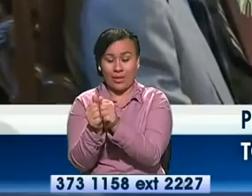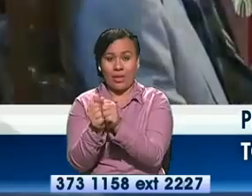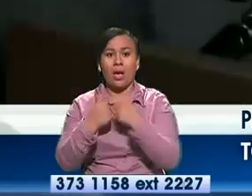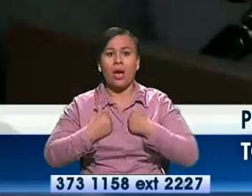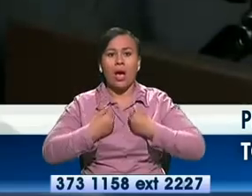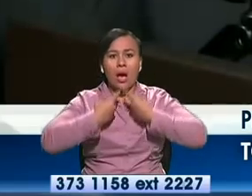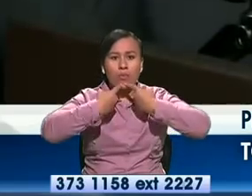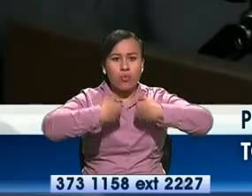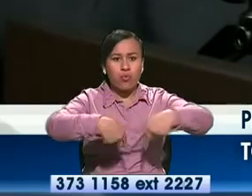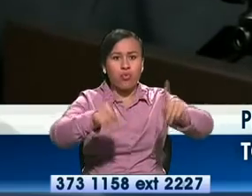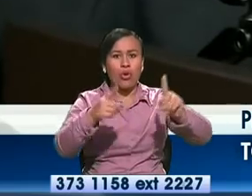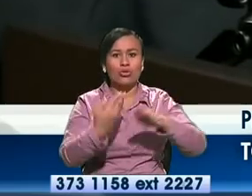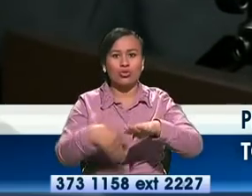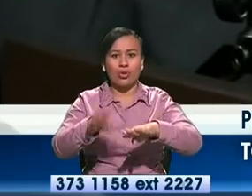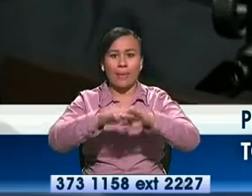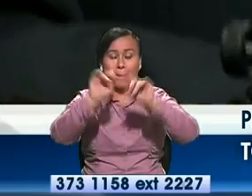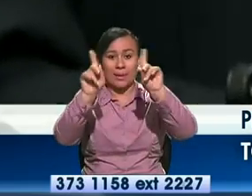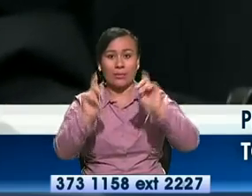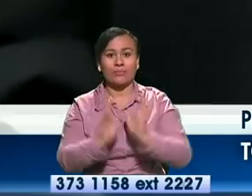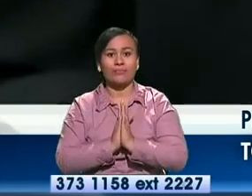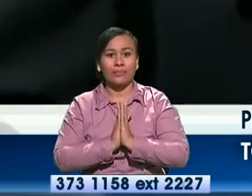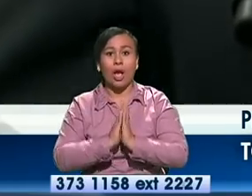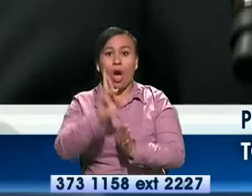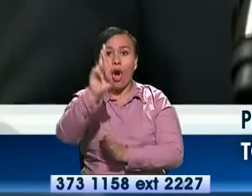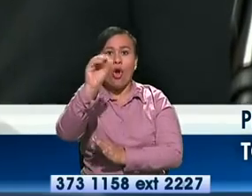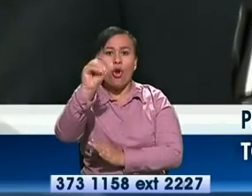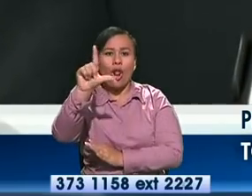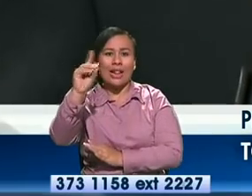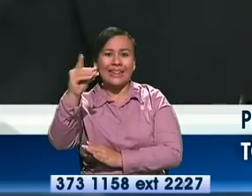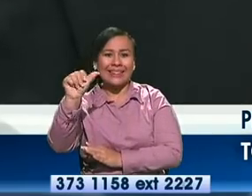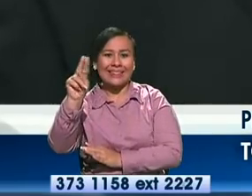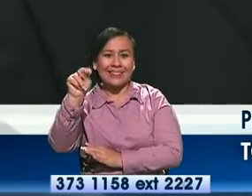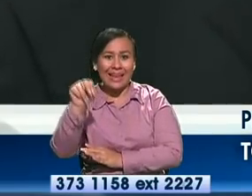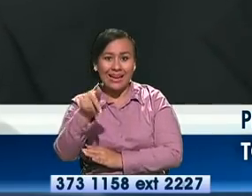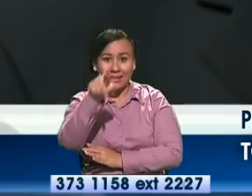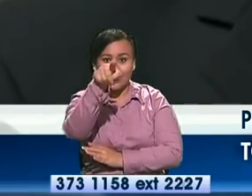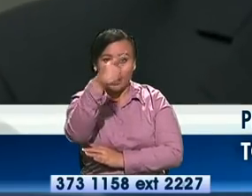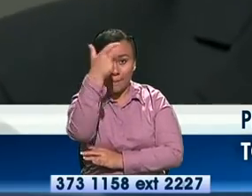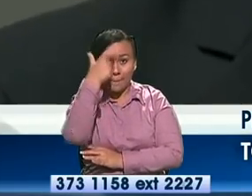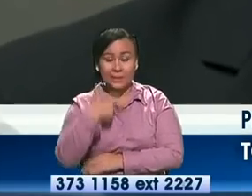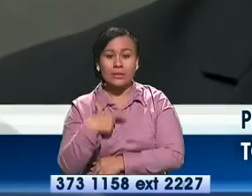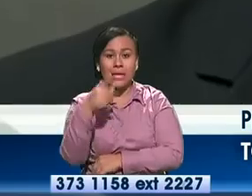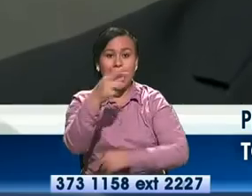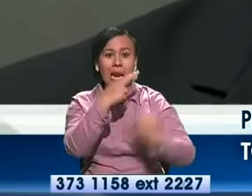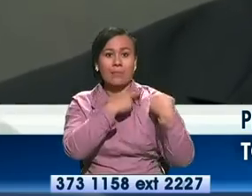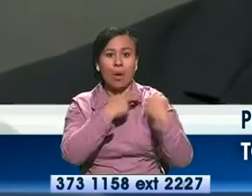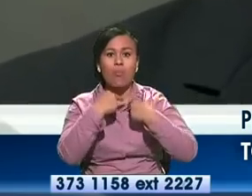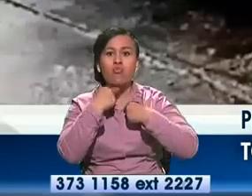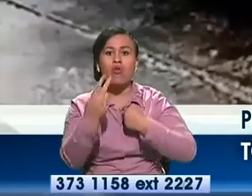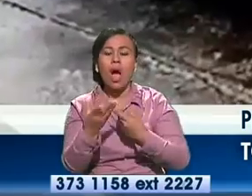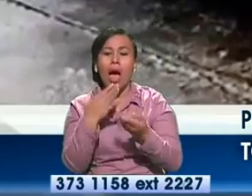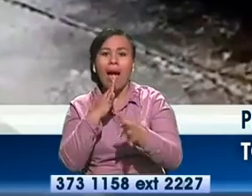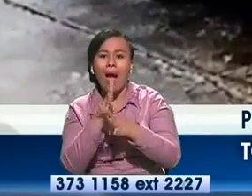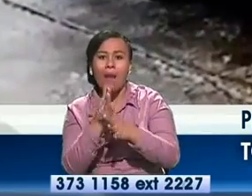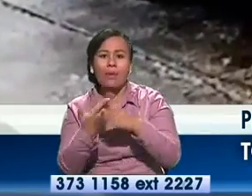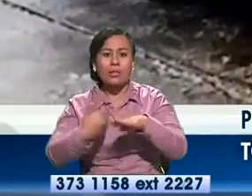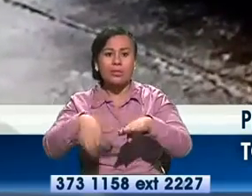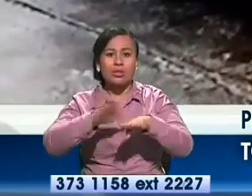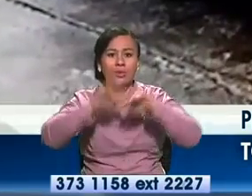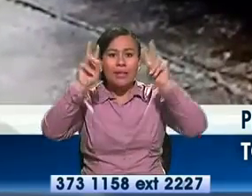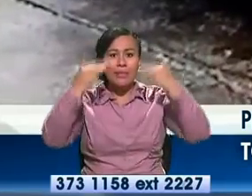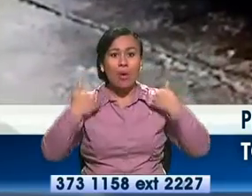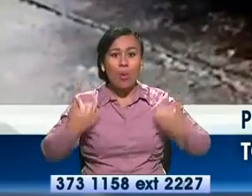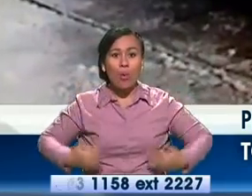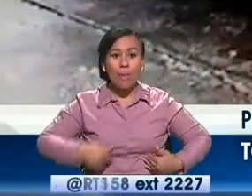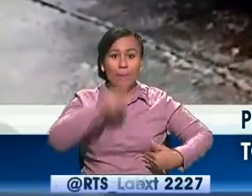Estado. Además, Roldán se pronunció sobre otros temas coyunturales, refiriéndose a la situación en la que se encuentra la recuperación de los cuerpos del grupo periodístico